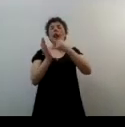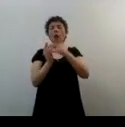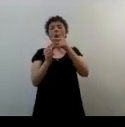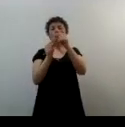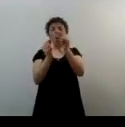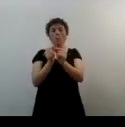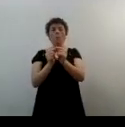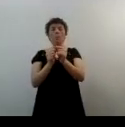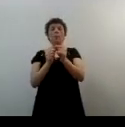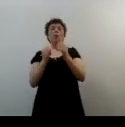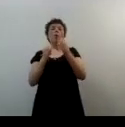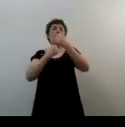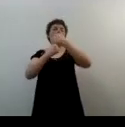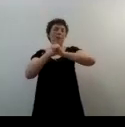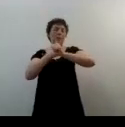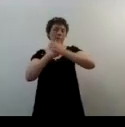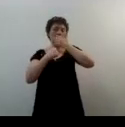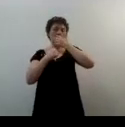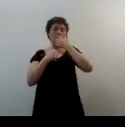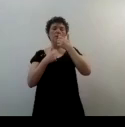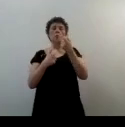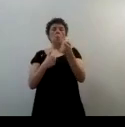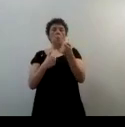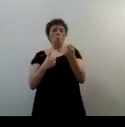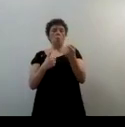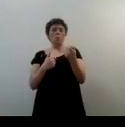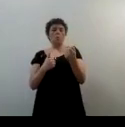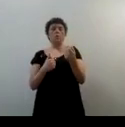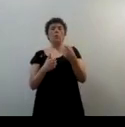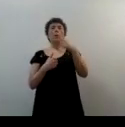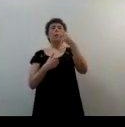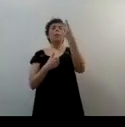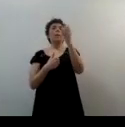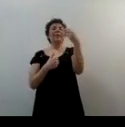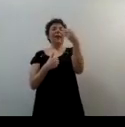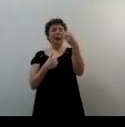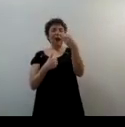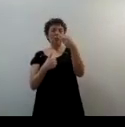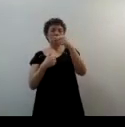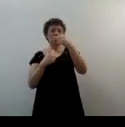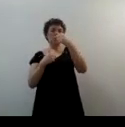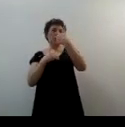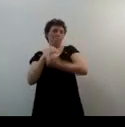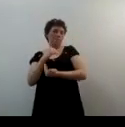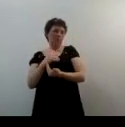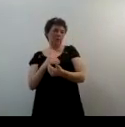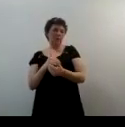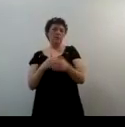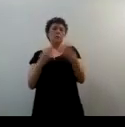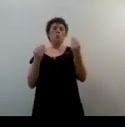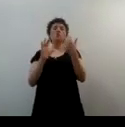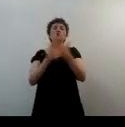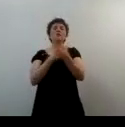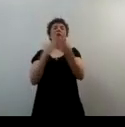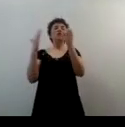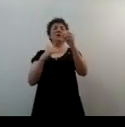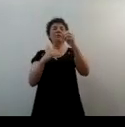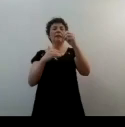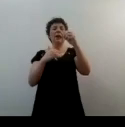sea, por ejemplo, si es muy poquito, pues son 20 gramos de pan. Si es mucho, son 80 gramos. Así, en plan fácil, para que tengáis una